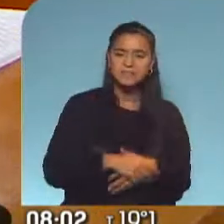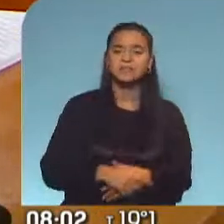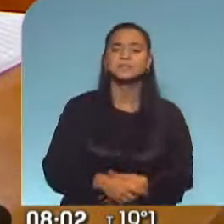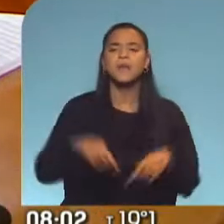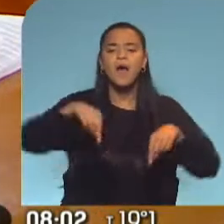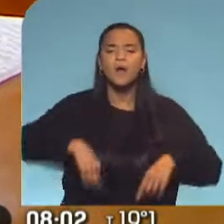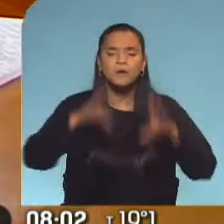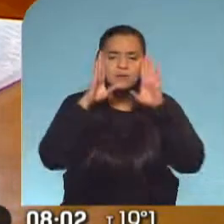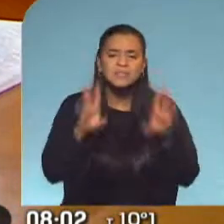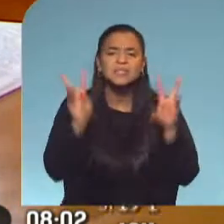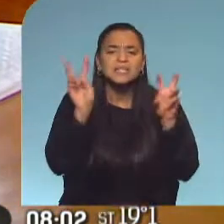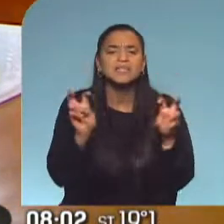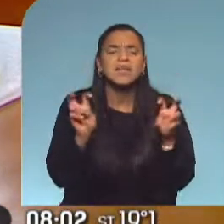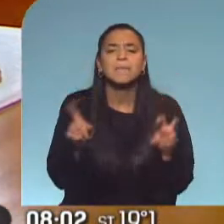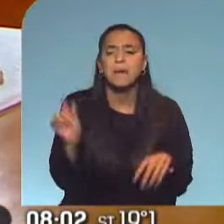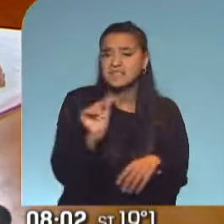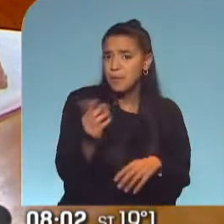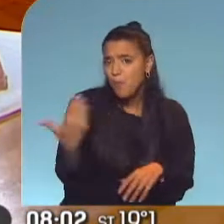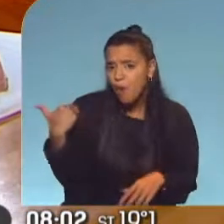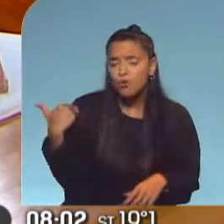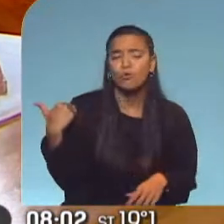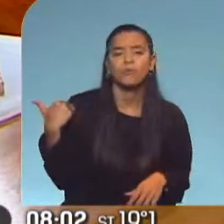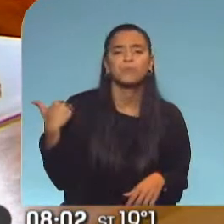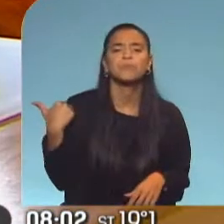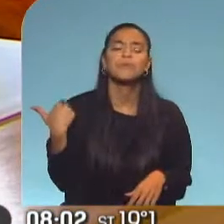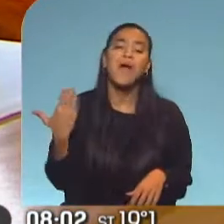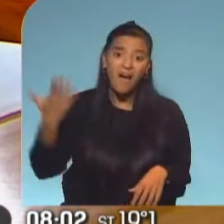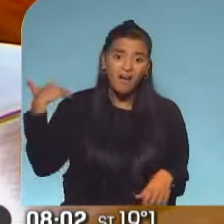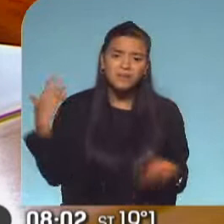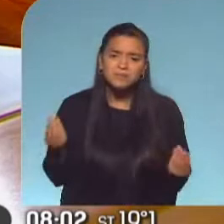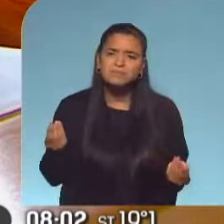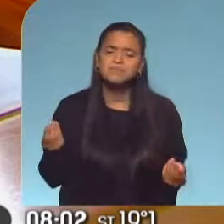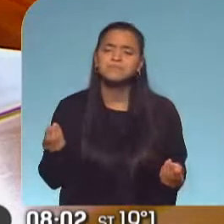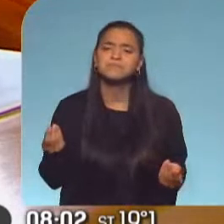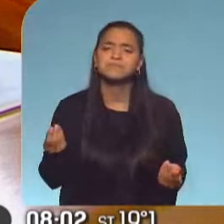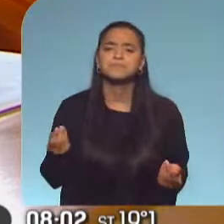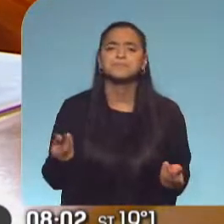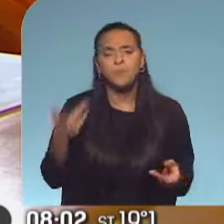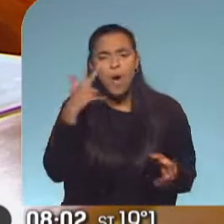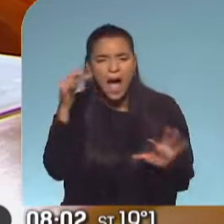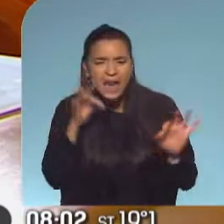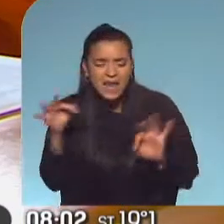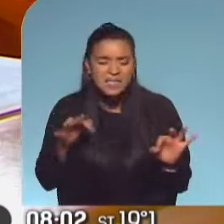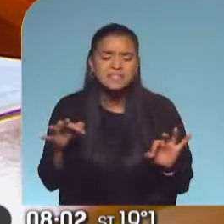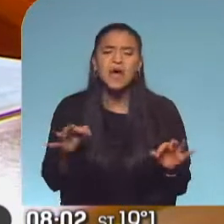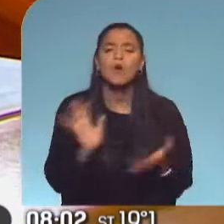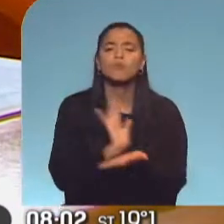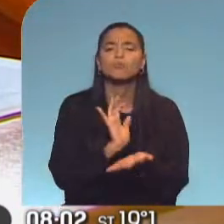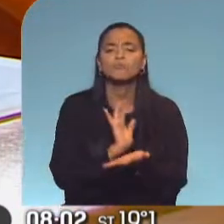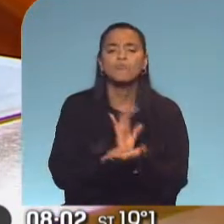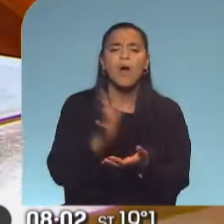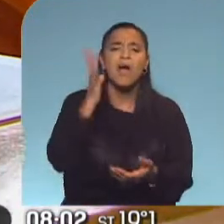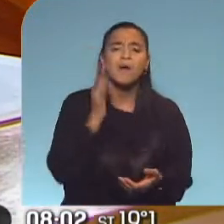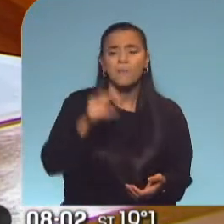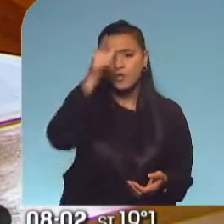A ver, vamos a ocuparnos de un tema que ocurrió en las últimas horas, que en un principio fue justamente analizado como un hecho